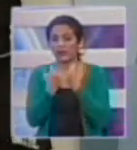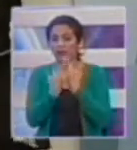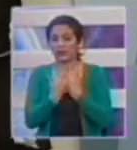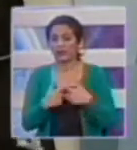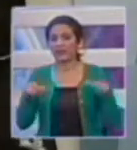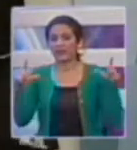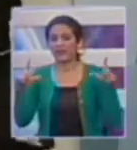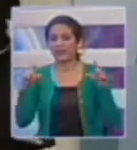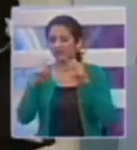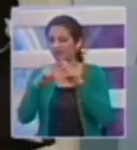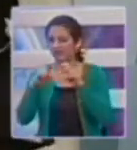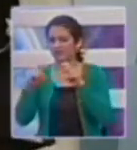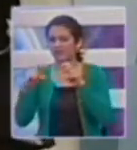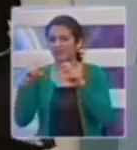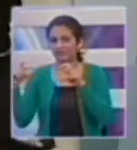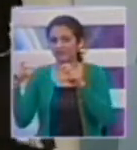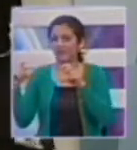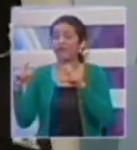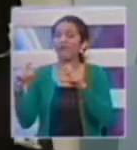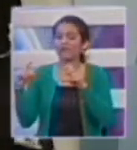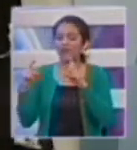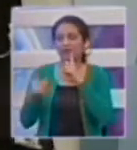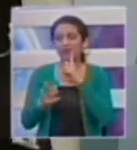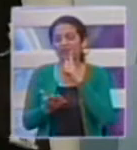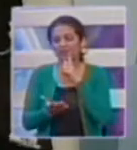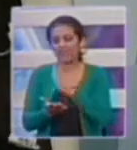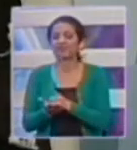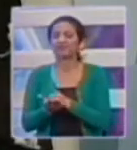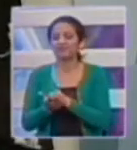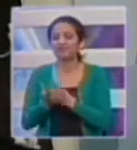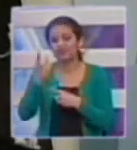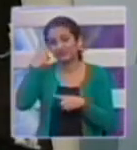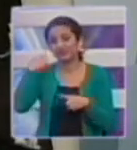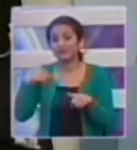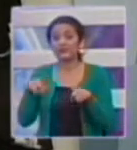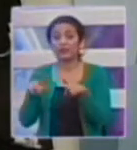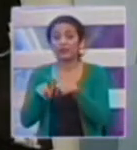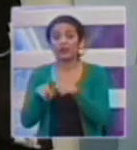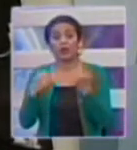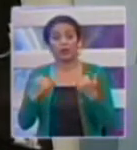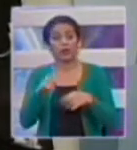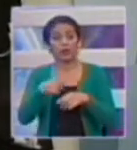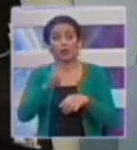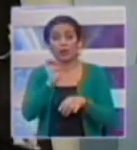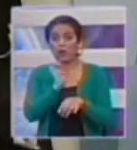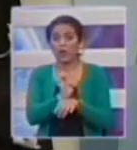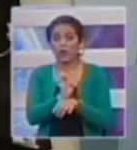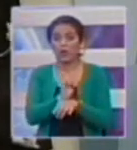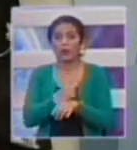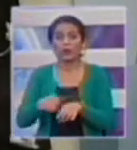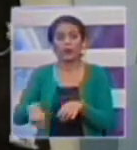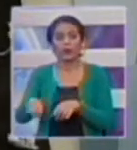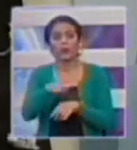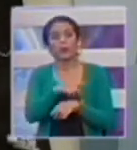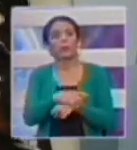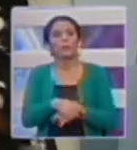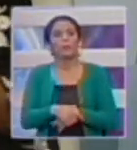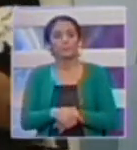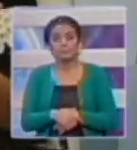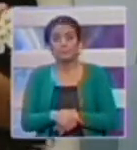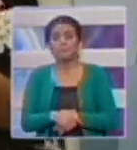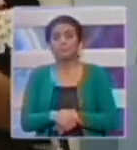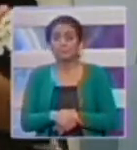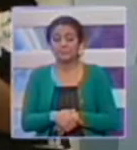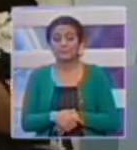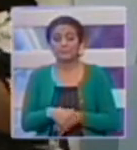nosotros eso es algo que nos identifica plenamente y que además en un momento como este para el país está en plena vigencia, porque pareceríamos